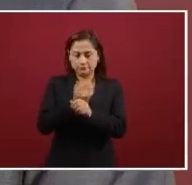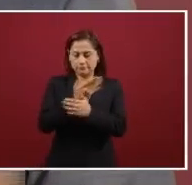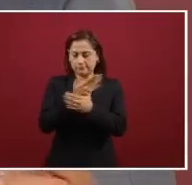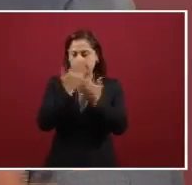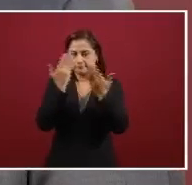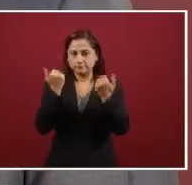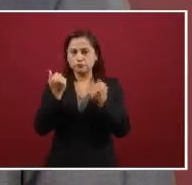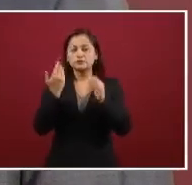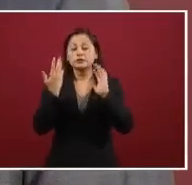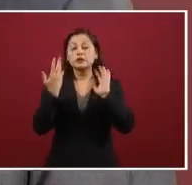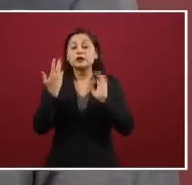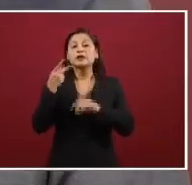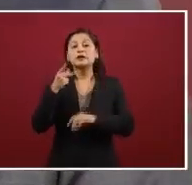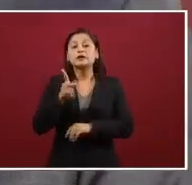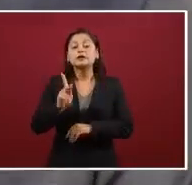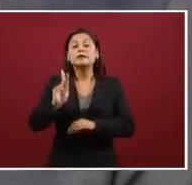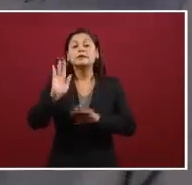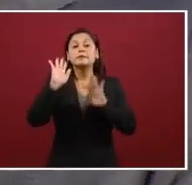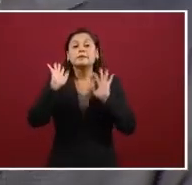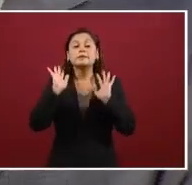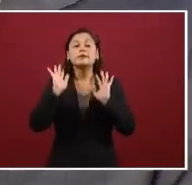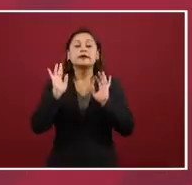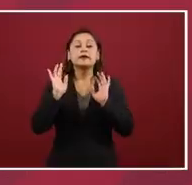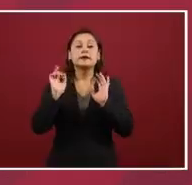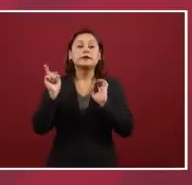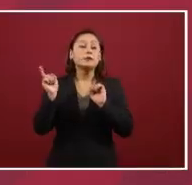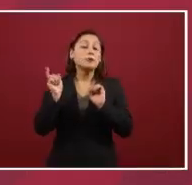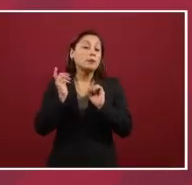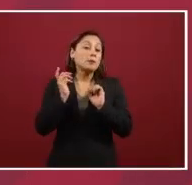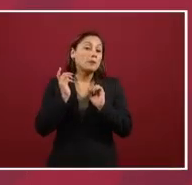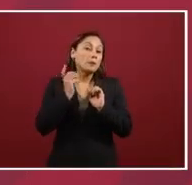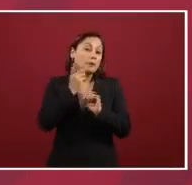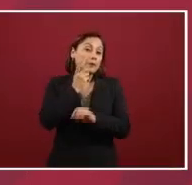como se dice en estos casos,